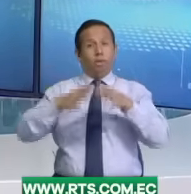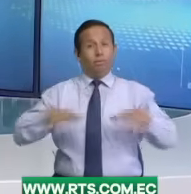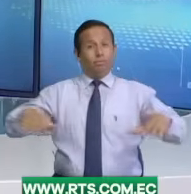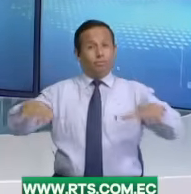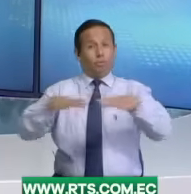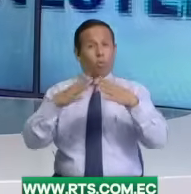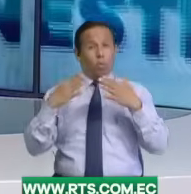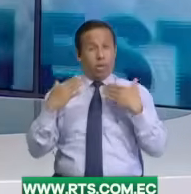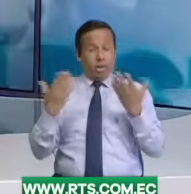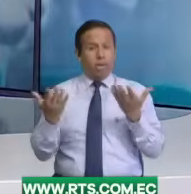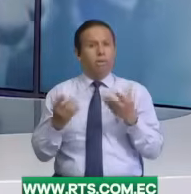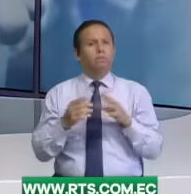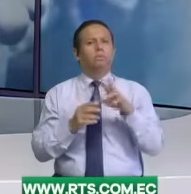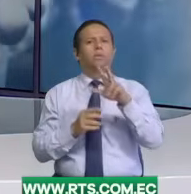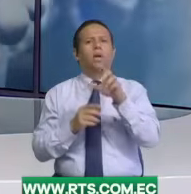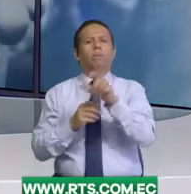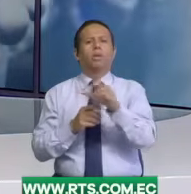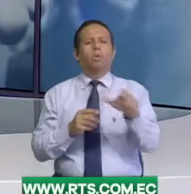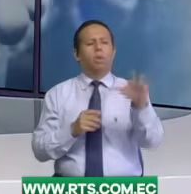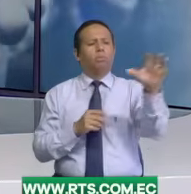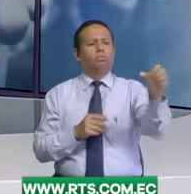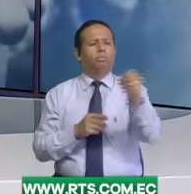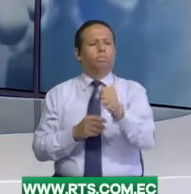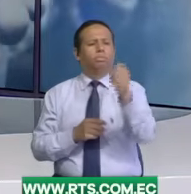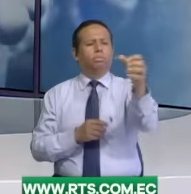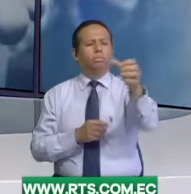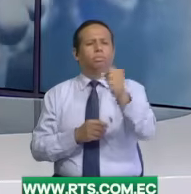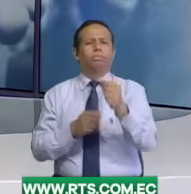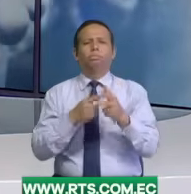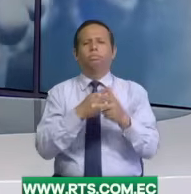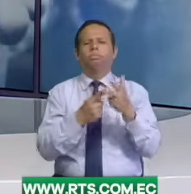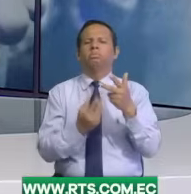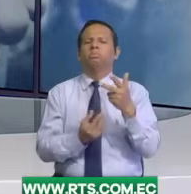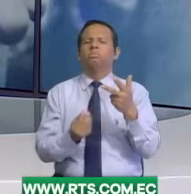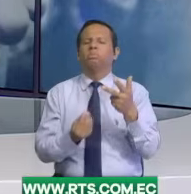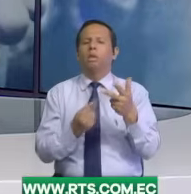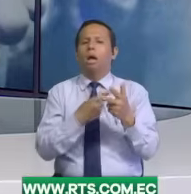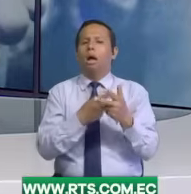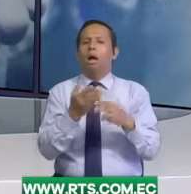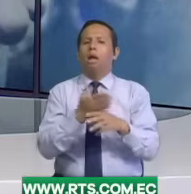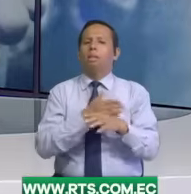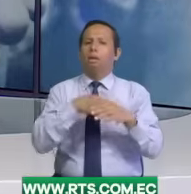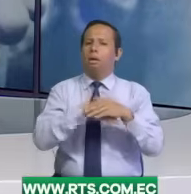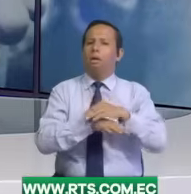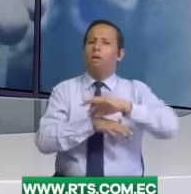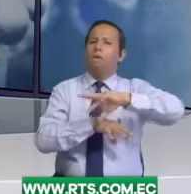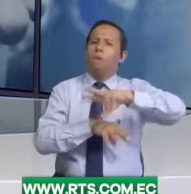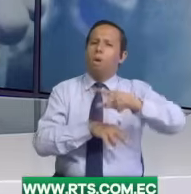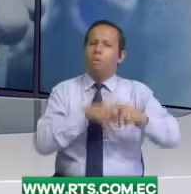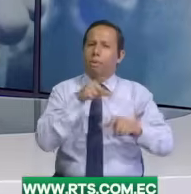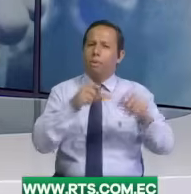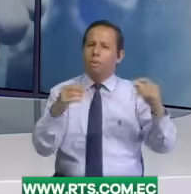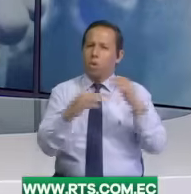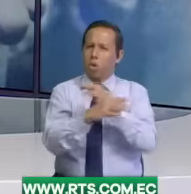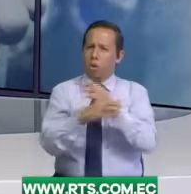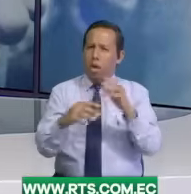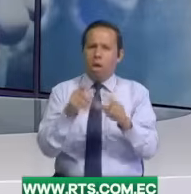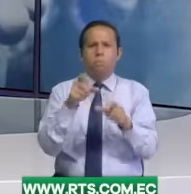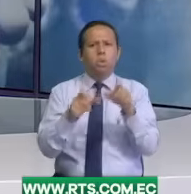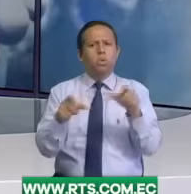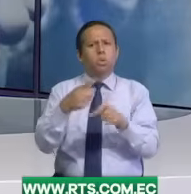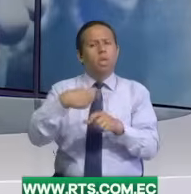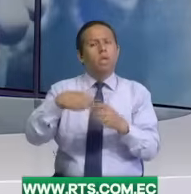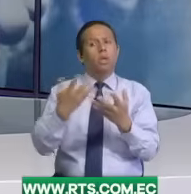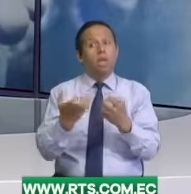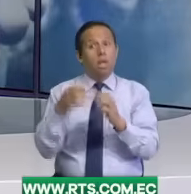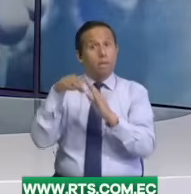8 logró la detención de 3 personas acusadas de participar en delitos como el robo a peatones y a ciudadanos que buscaban